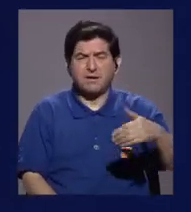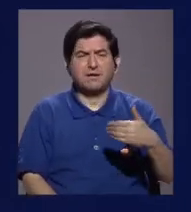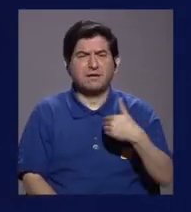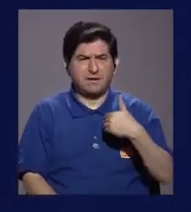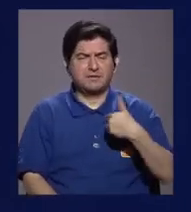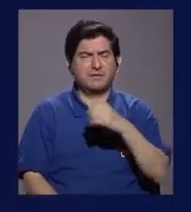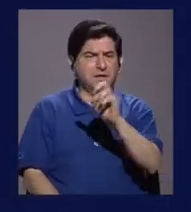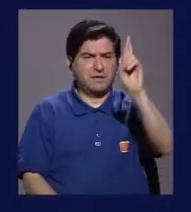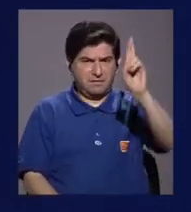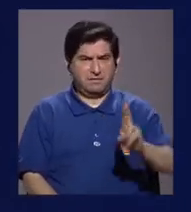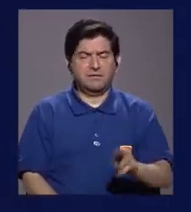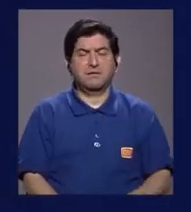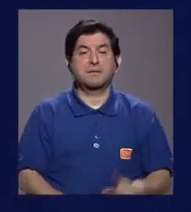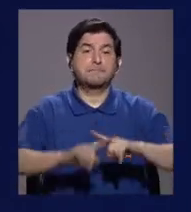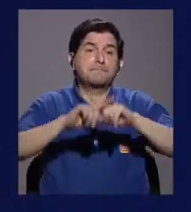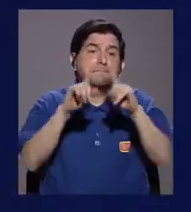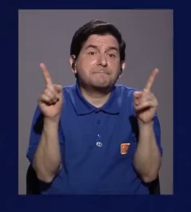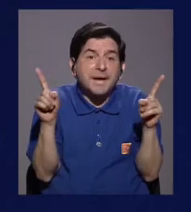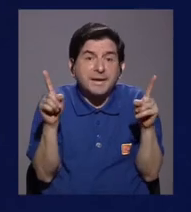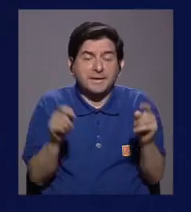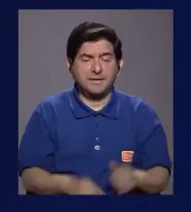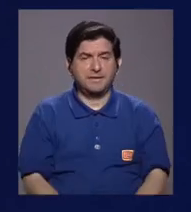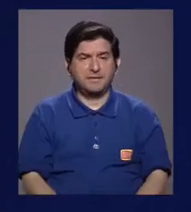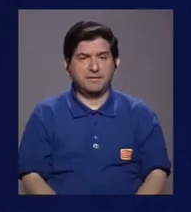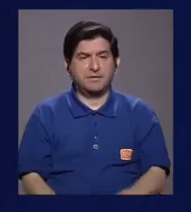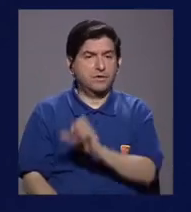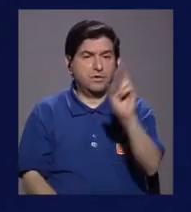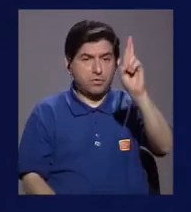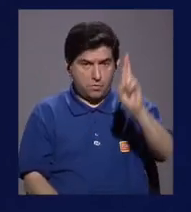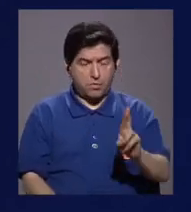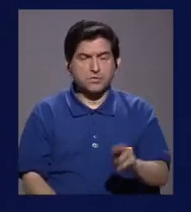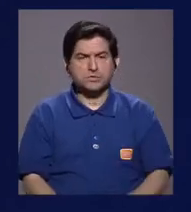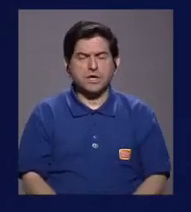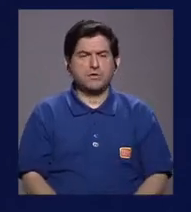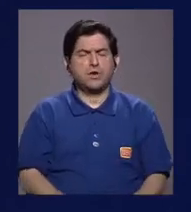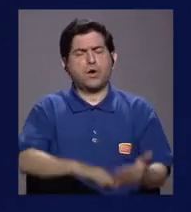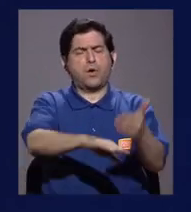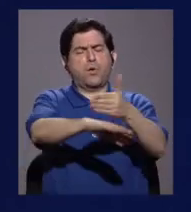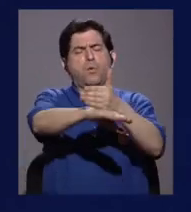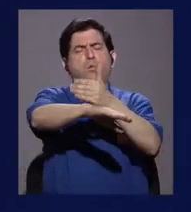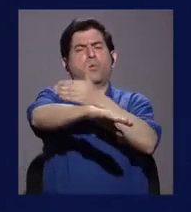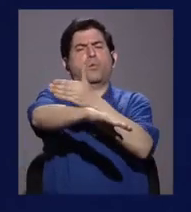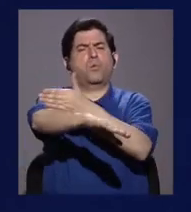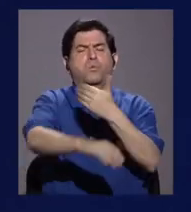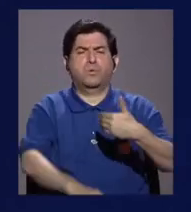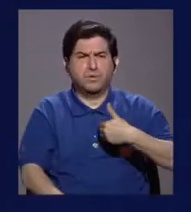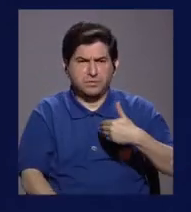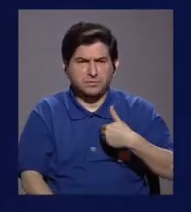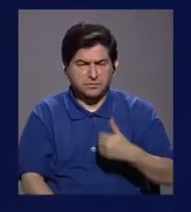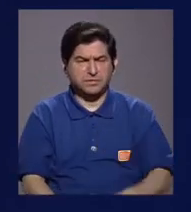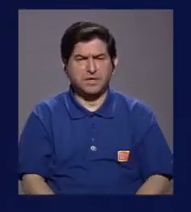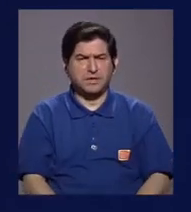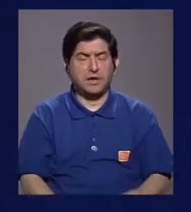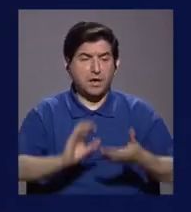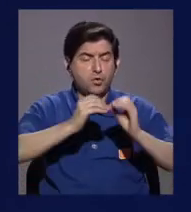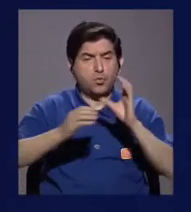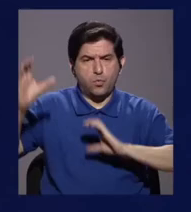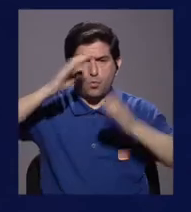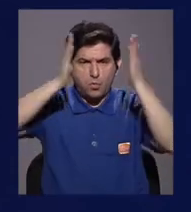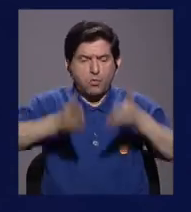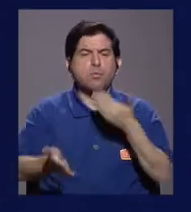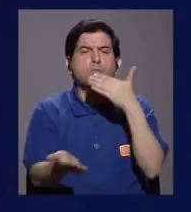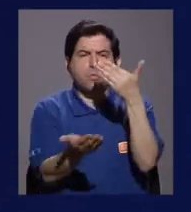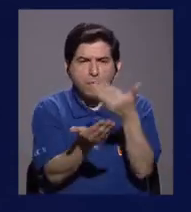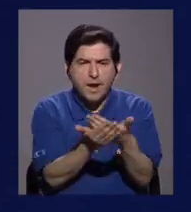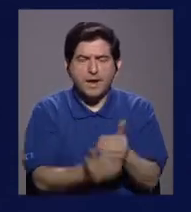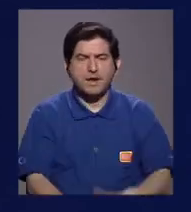de tal manera que lo que se aprende aquí se puede aplicar en esos países y pueda reducir la incidencia de los problemas que se originan en otros lugares